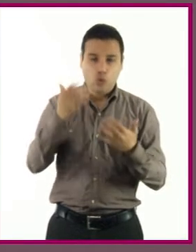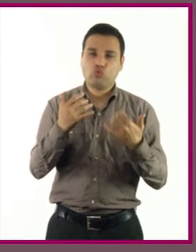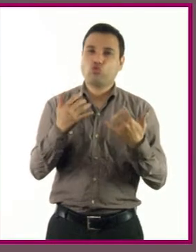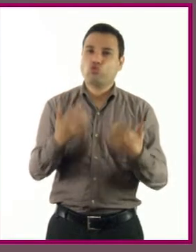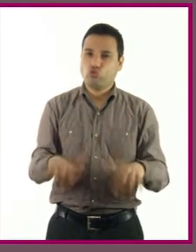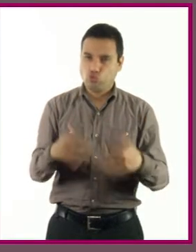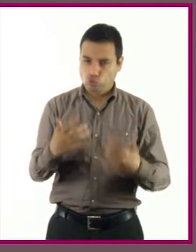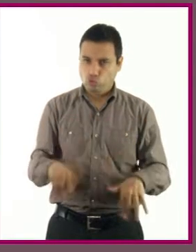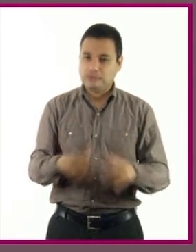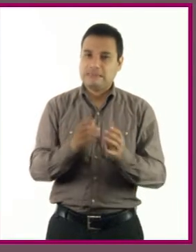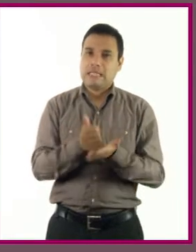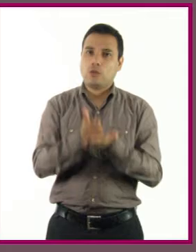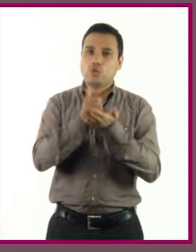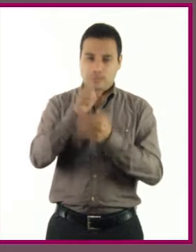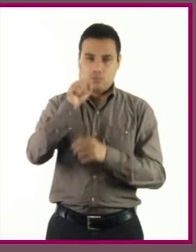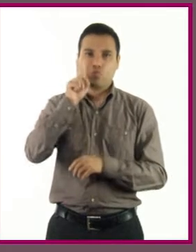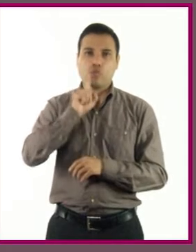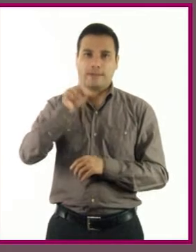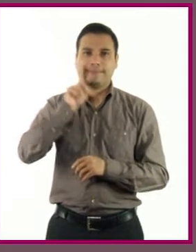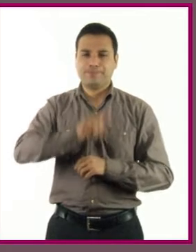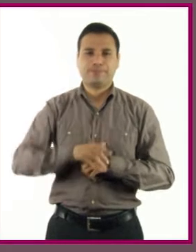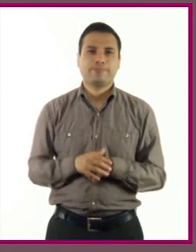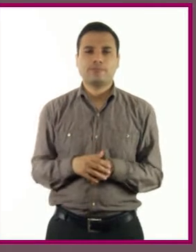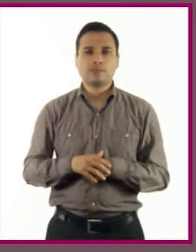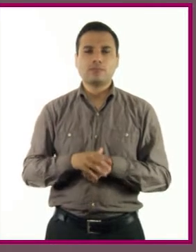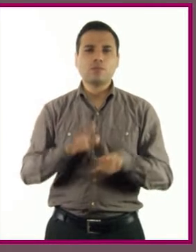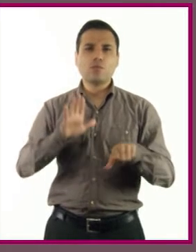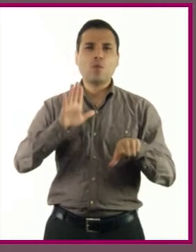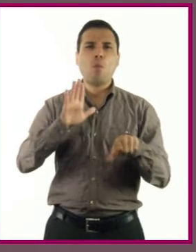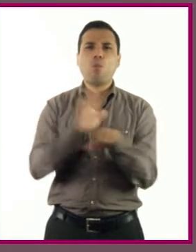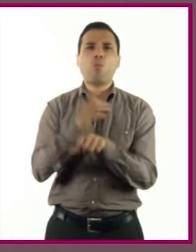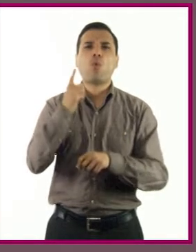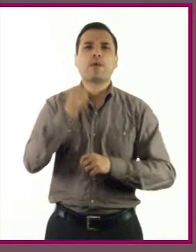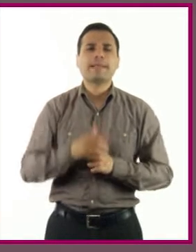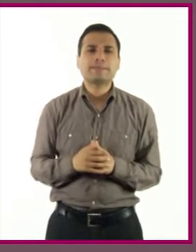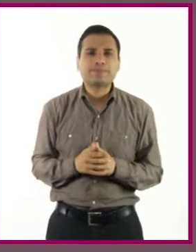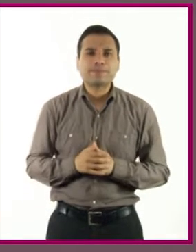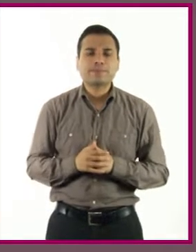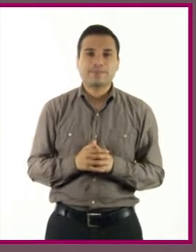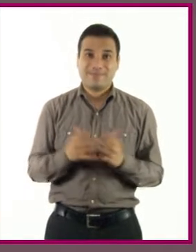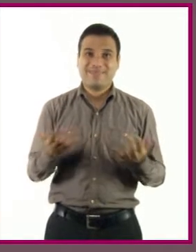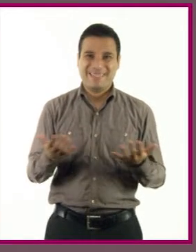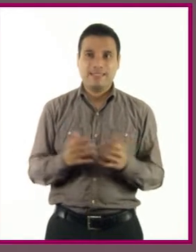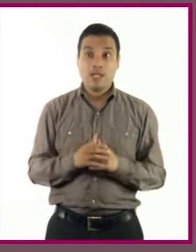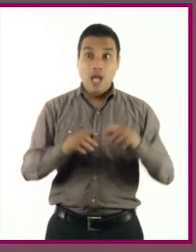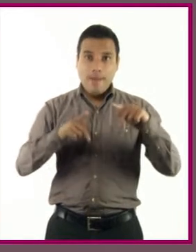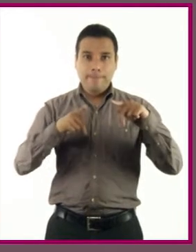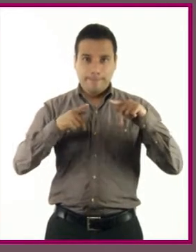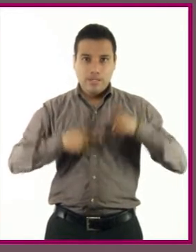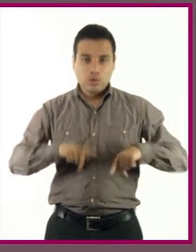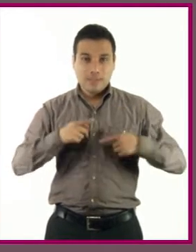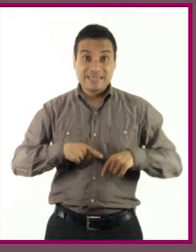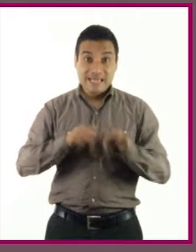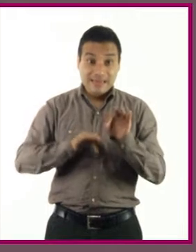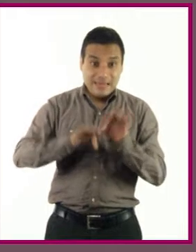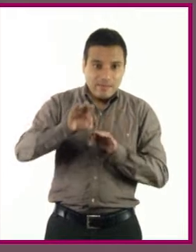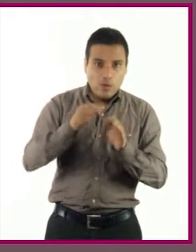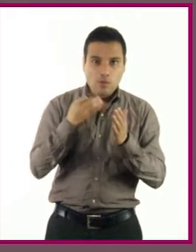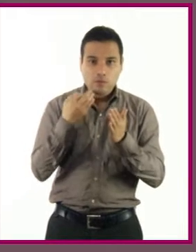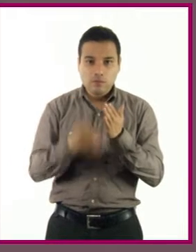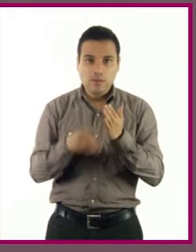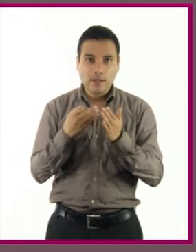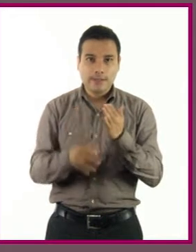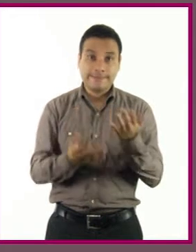en Europa. Debido a la escasez de mano de obra, las mujeres comenzaron a